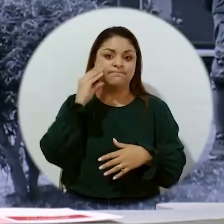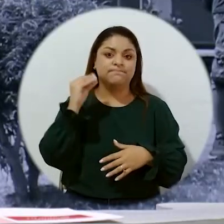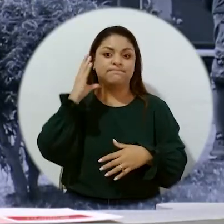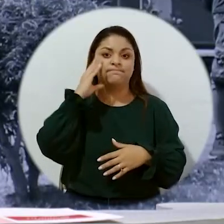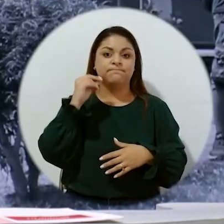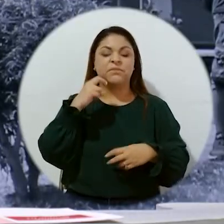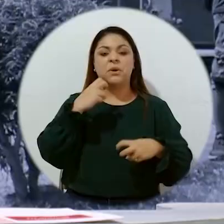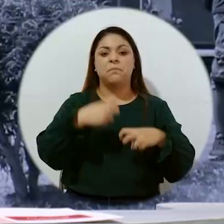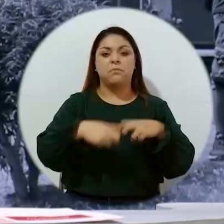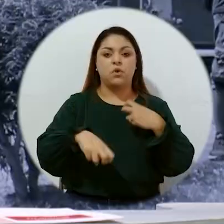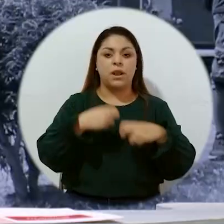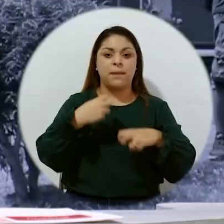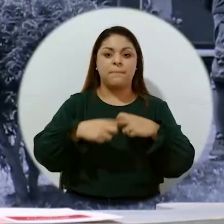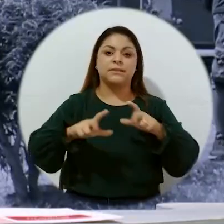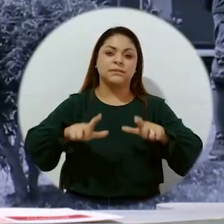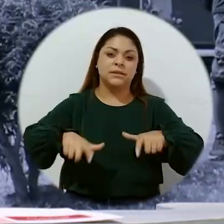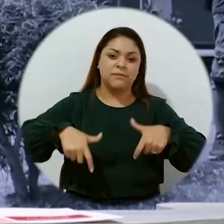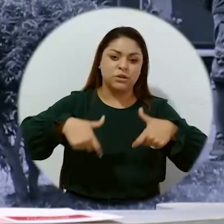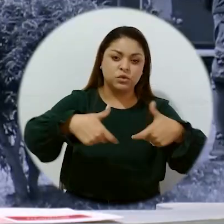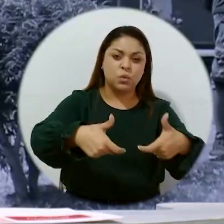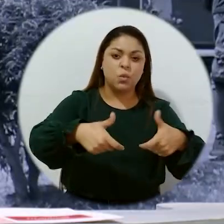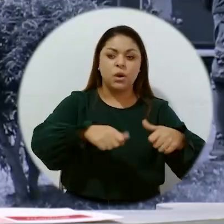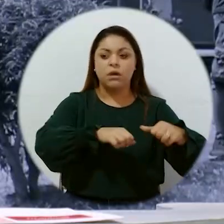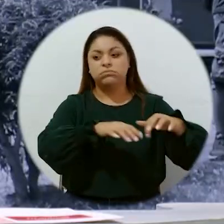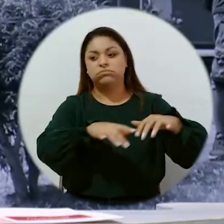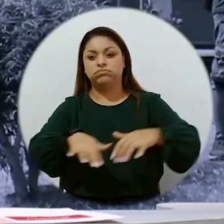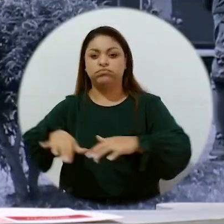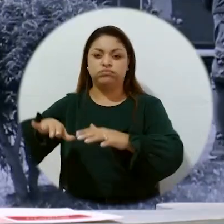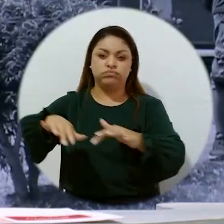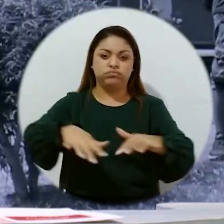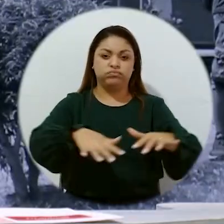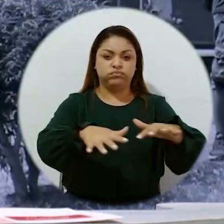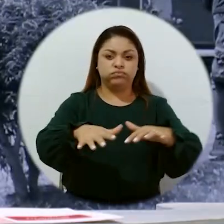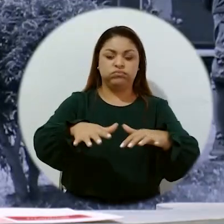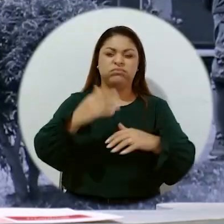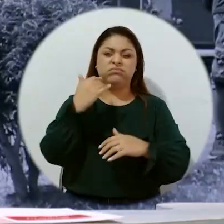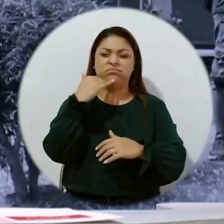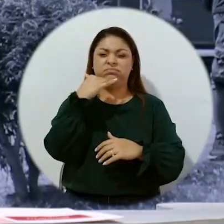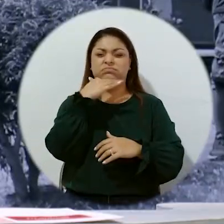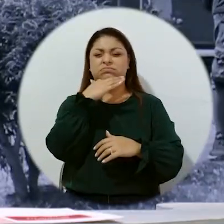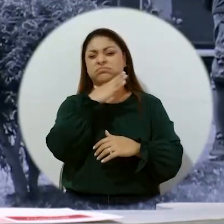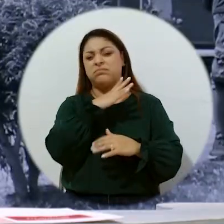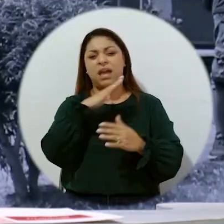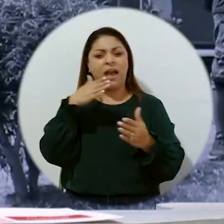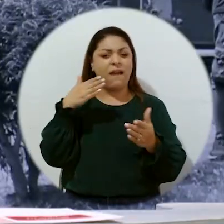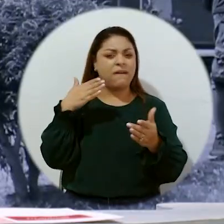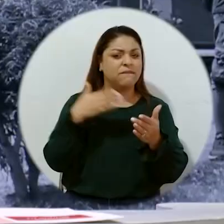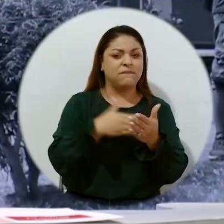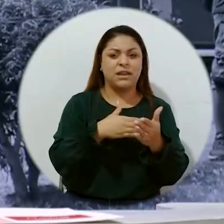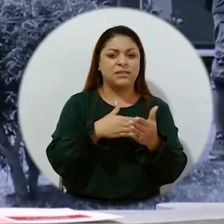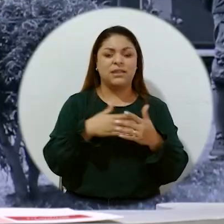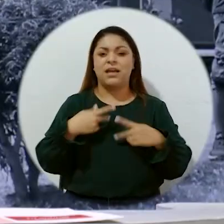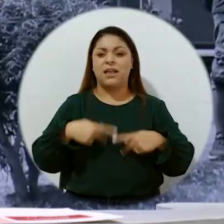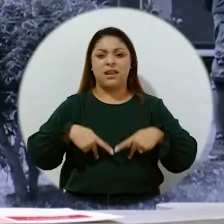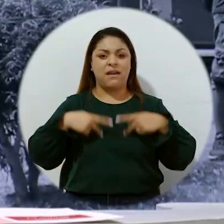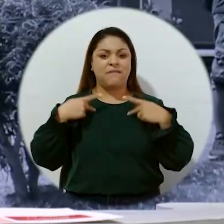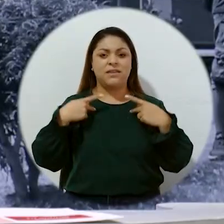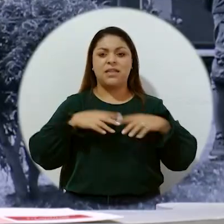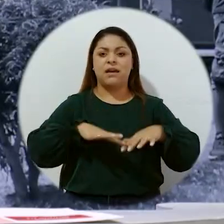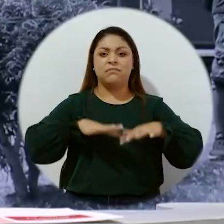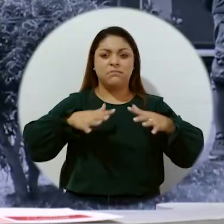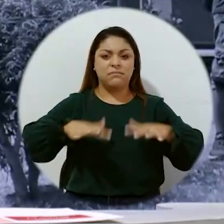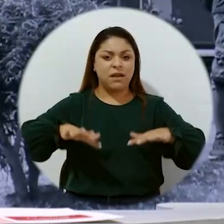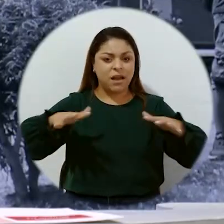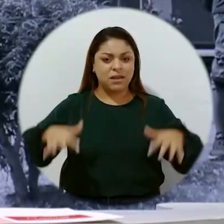los problemas de basura que llegan con las mareas, las contaminaciones que afectan a la vida